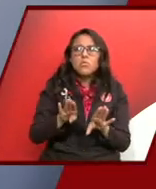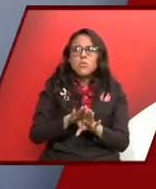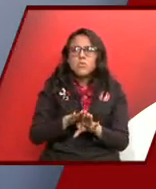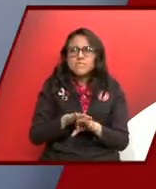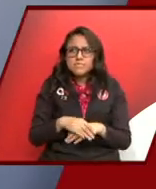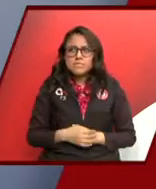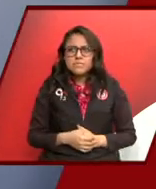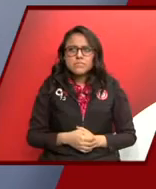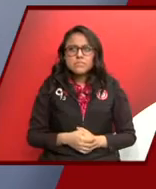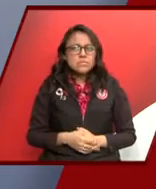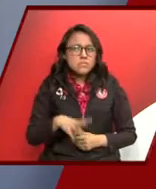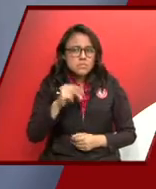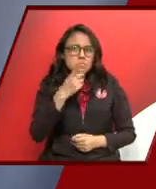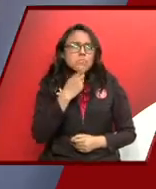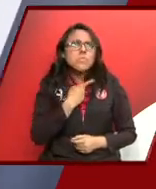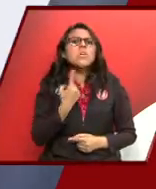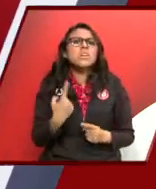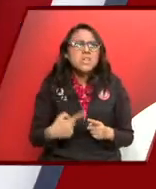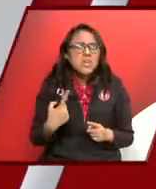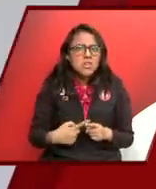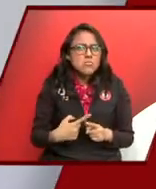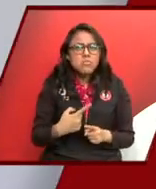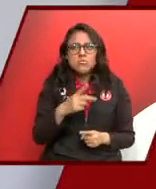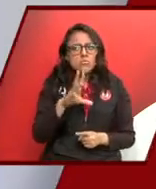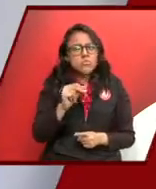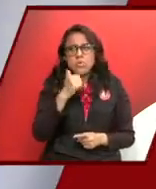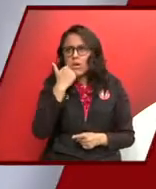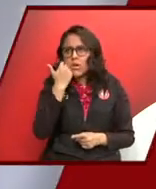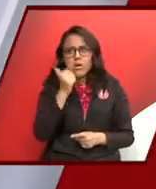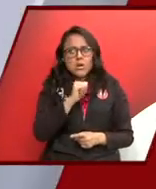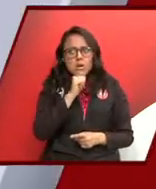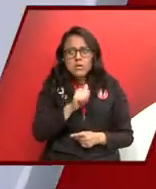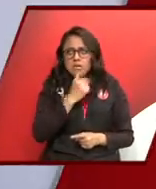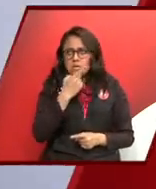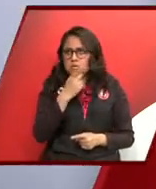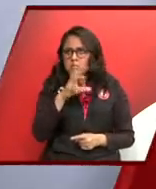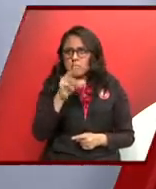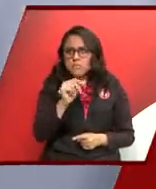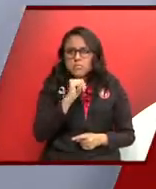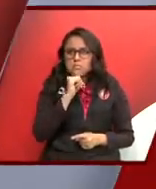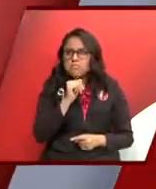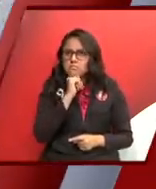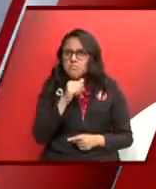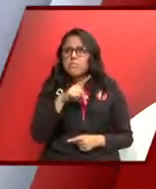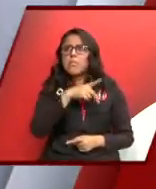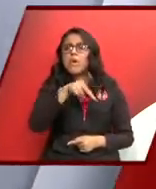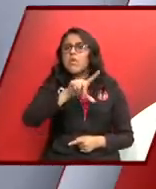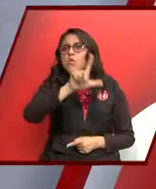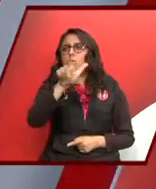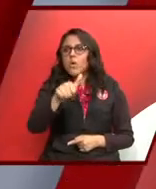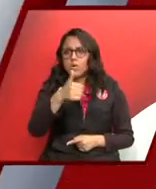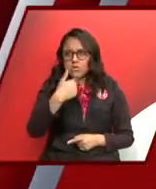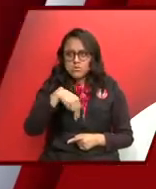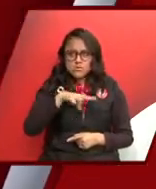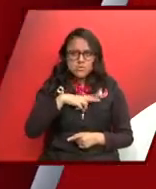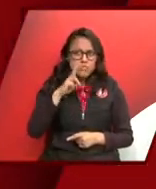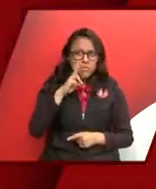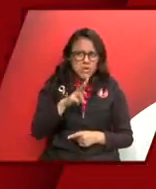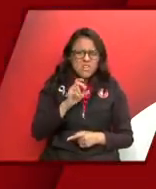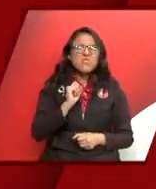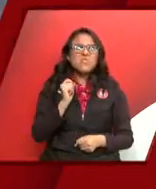Mire, nosotros le pedimos que se identificara, no se quiso identificar, pero posteriormente nosotros la